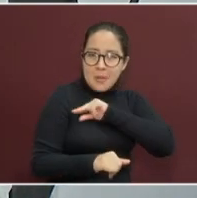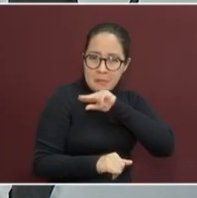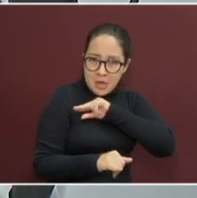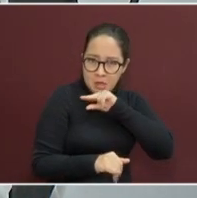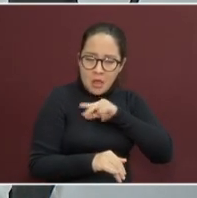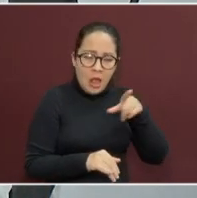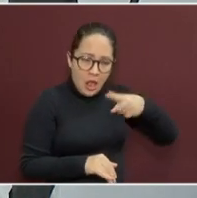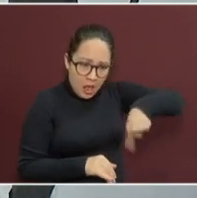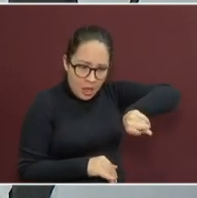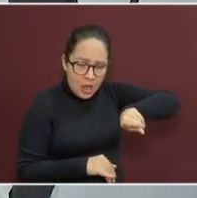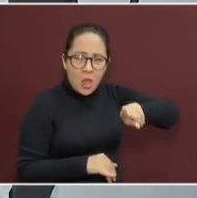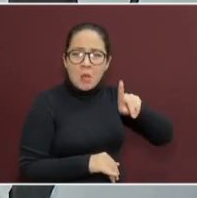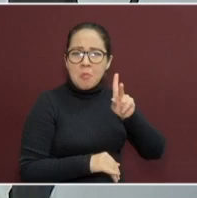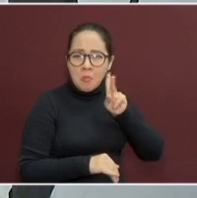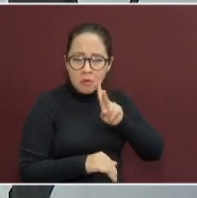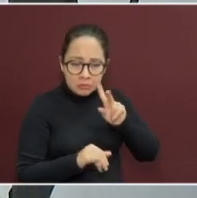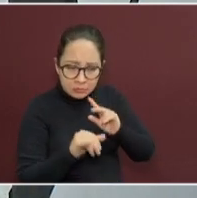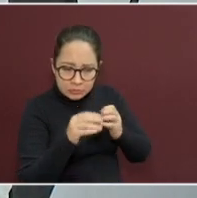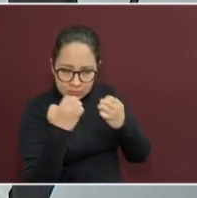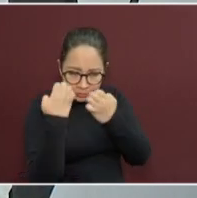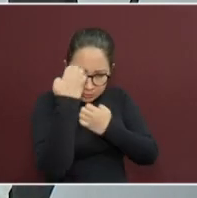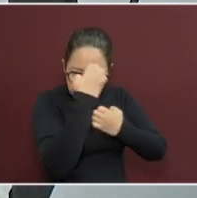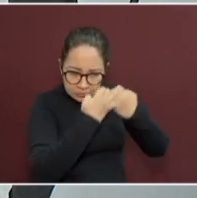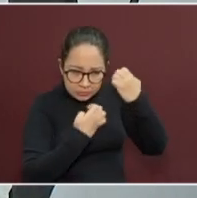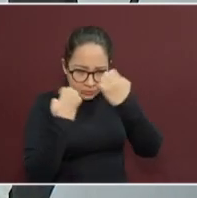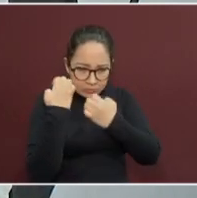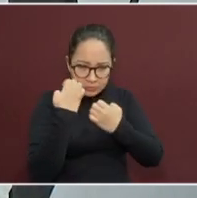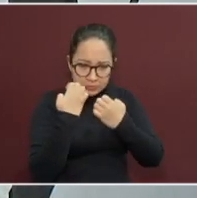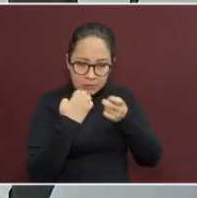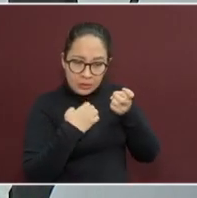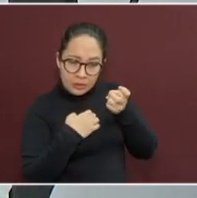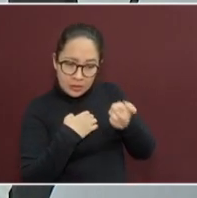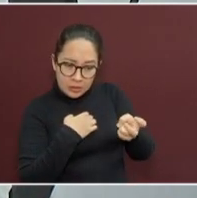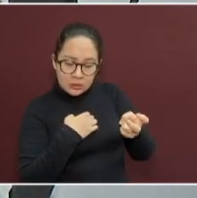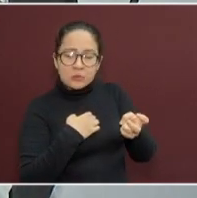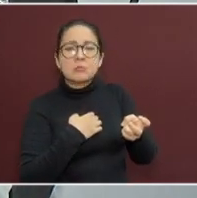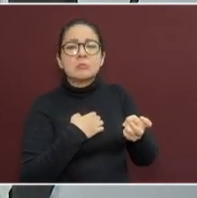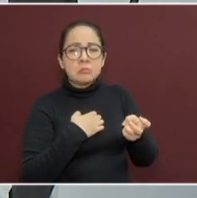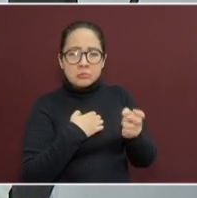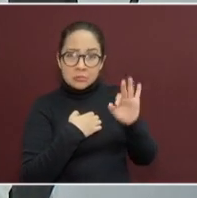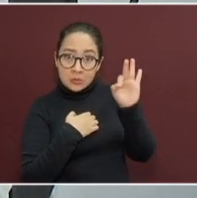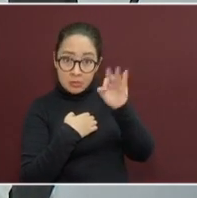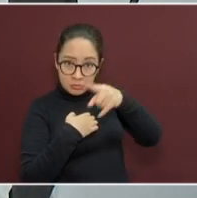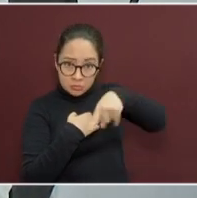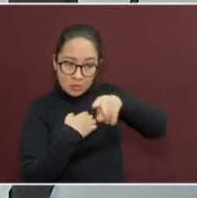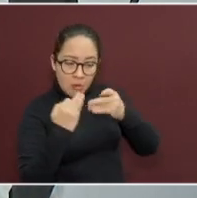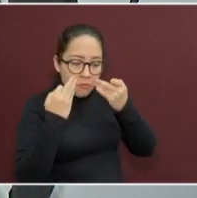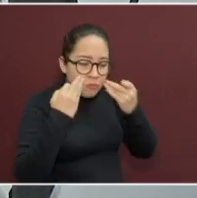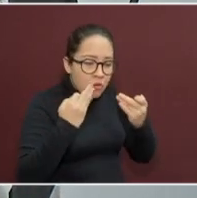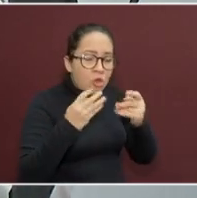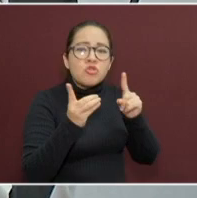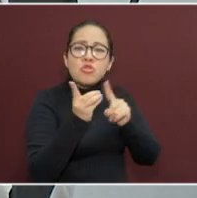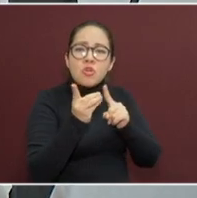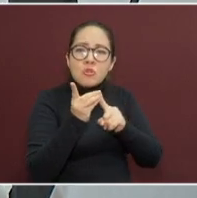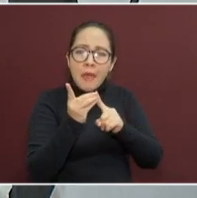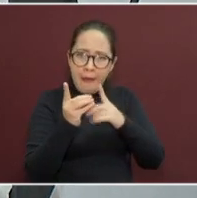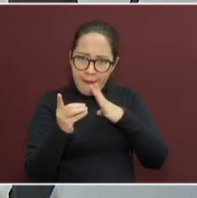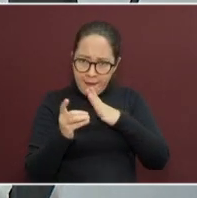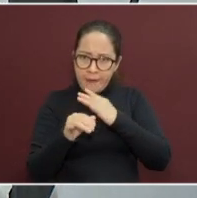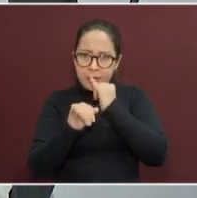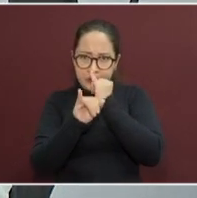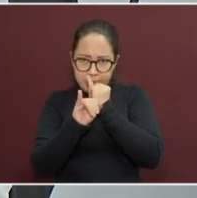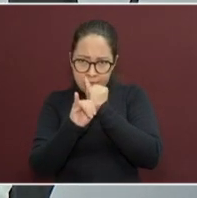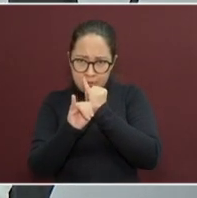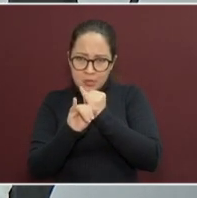las pruebas y cuya validación la pueden ustedes verificar en la página oficial de la